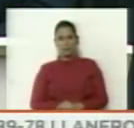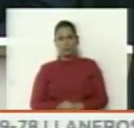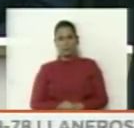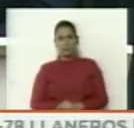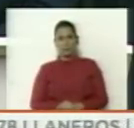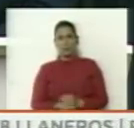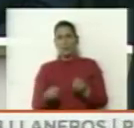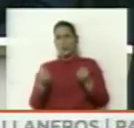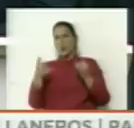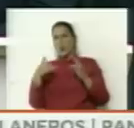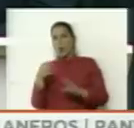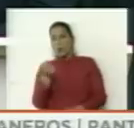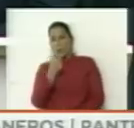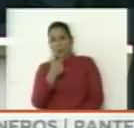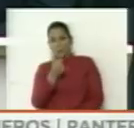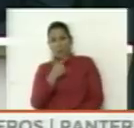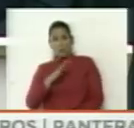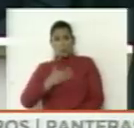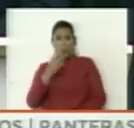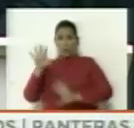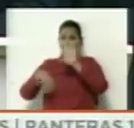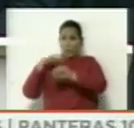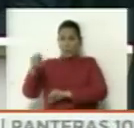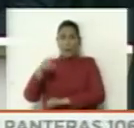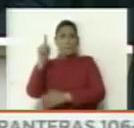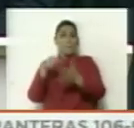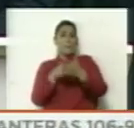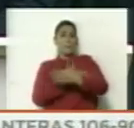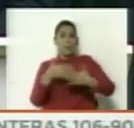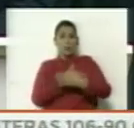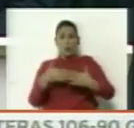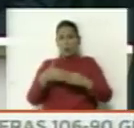¿Cuántos medicamentos se pueden comprar con esos 1.000 millones de dólares que se robó Guaidó?